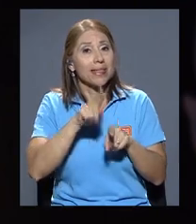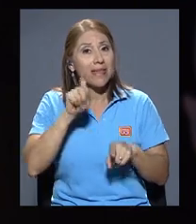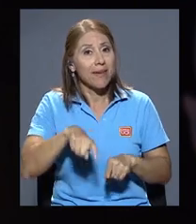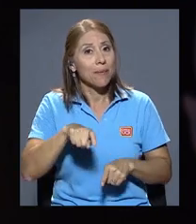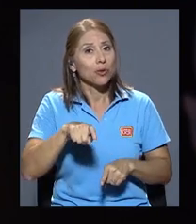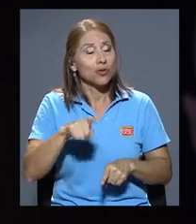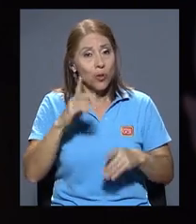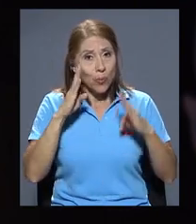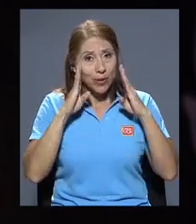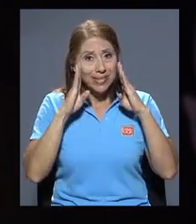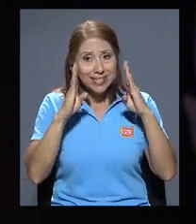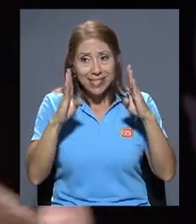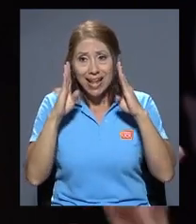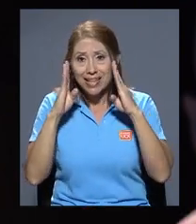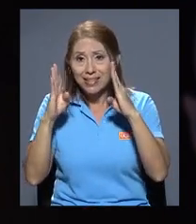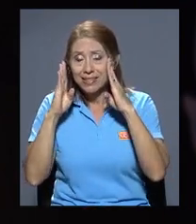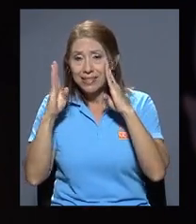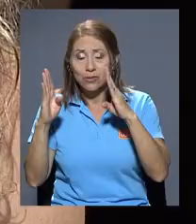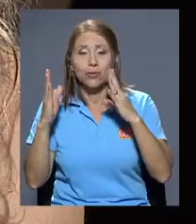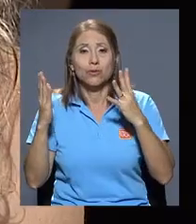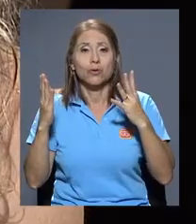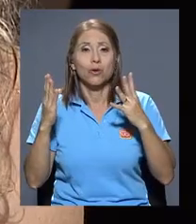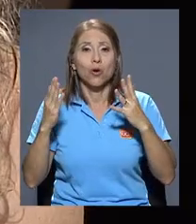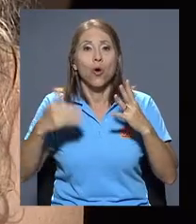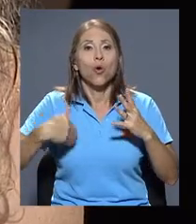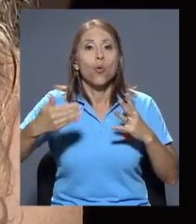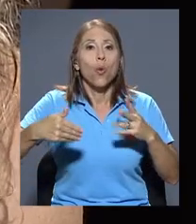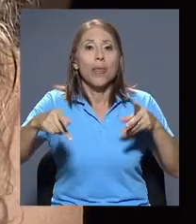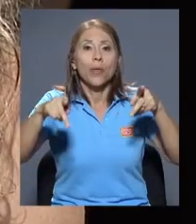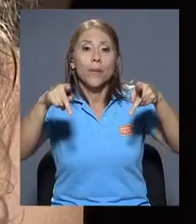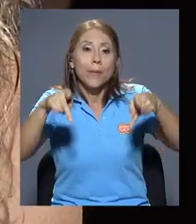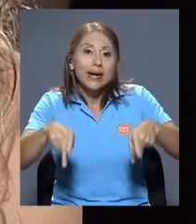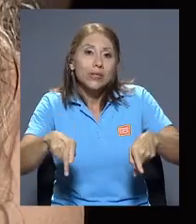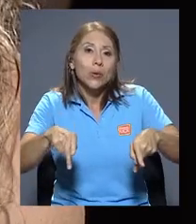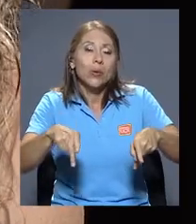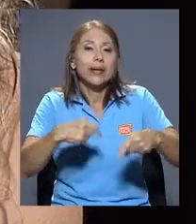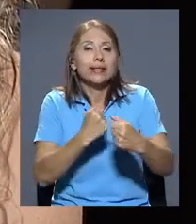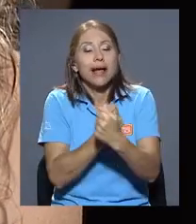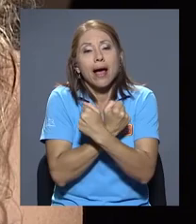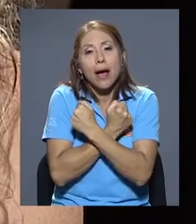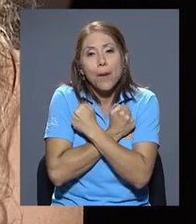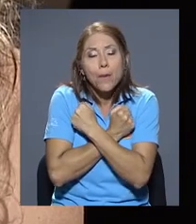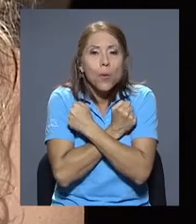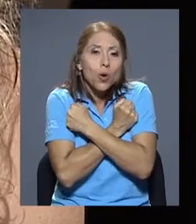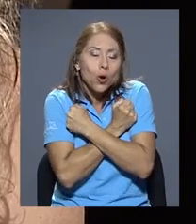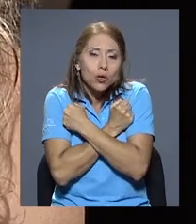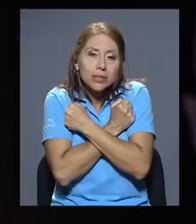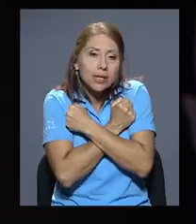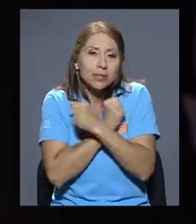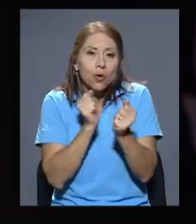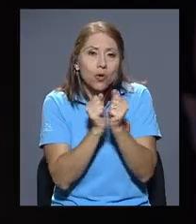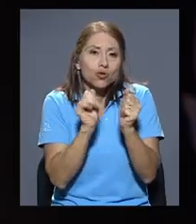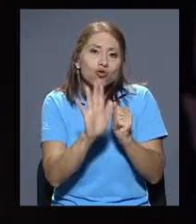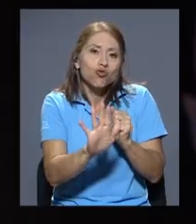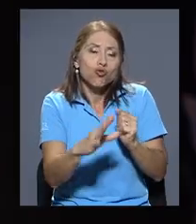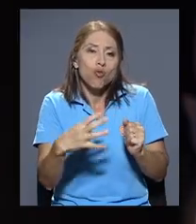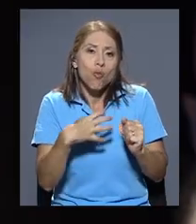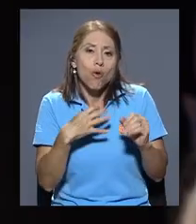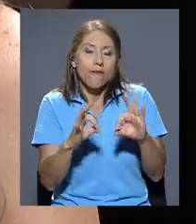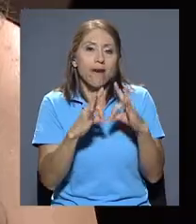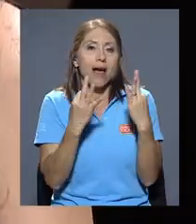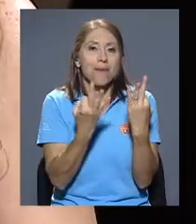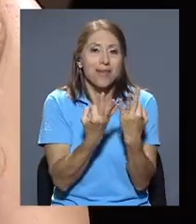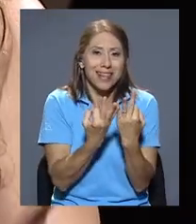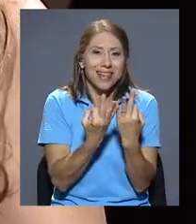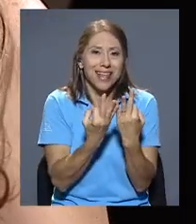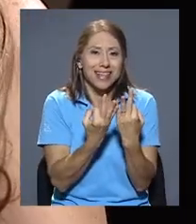personas que son amorosas con sus familias, ¿verdad? Que son, aquí lo que decía, lo de los grises y todo eso. Son buenas personas,